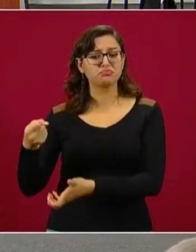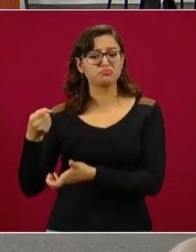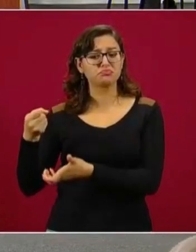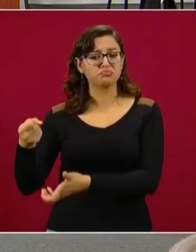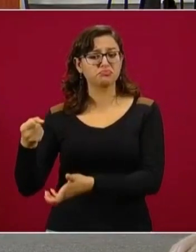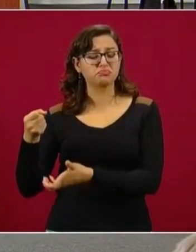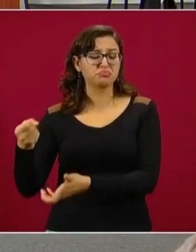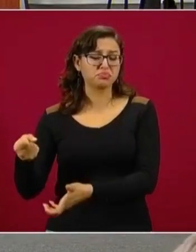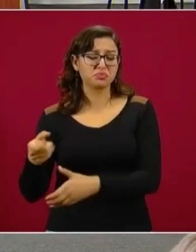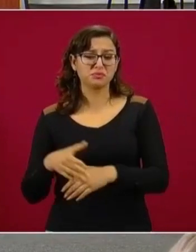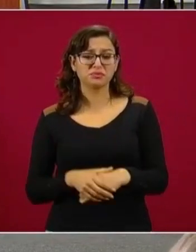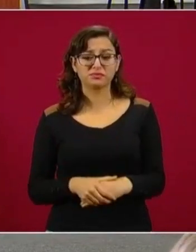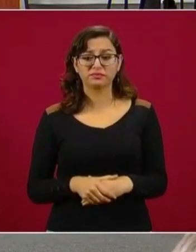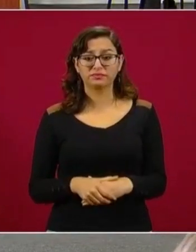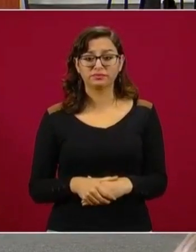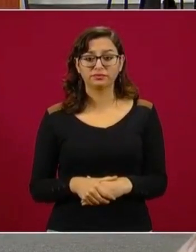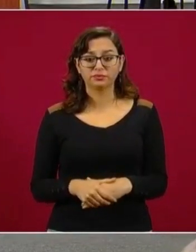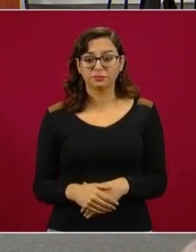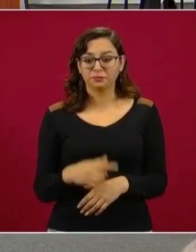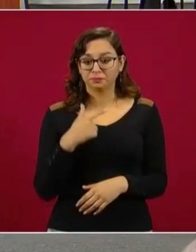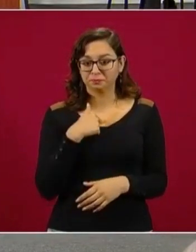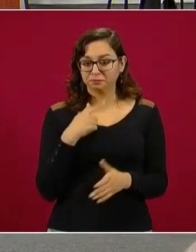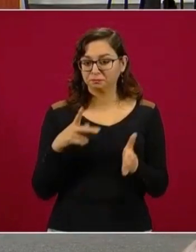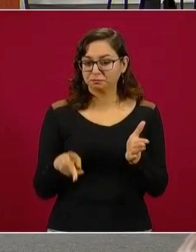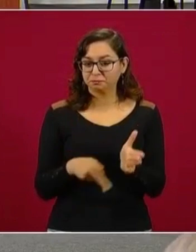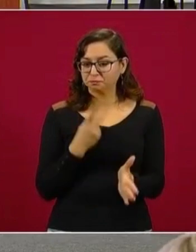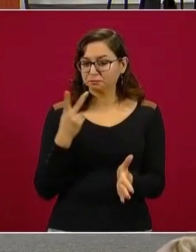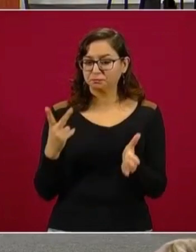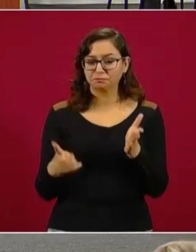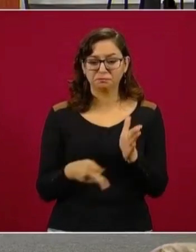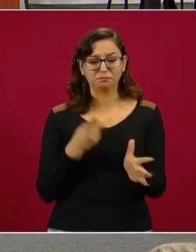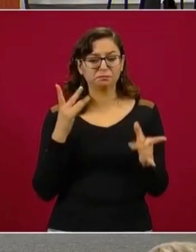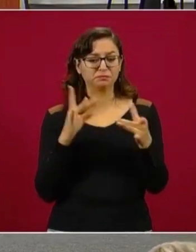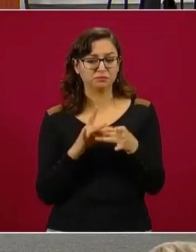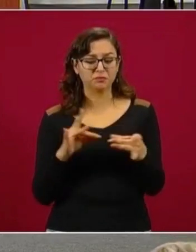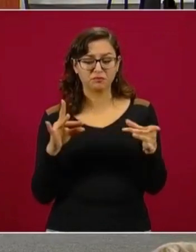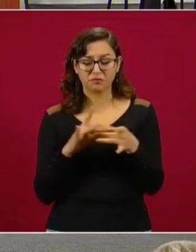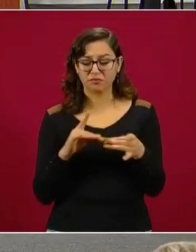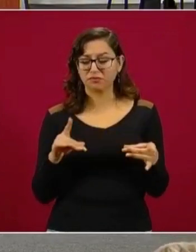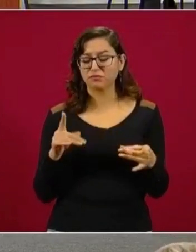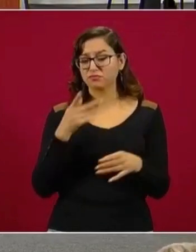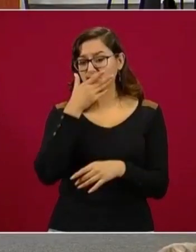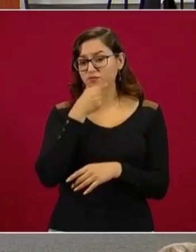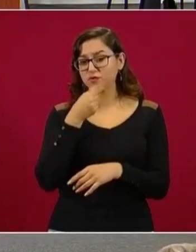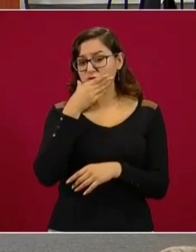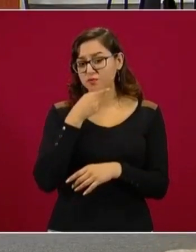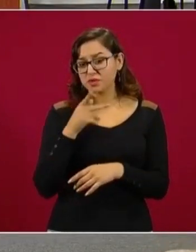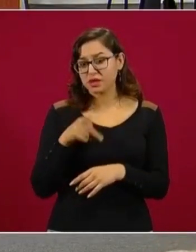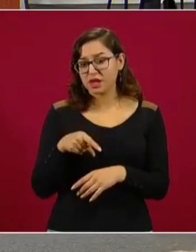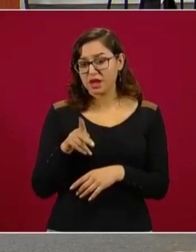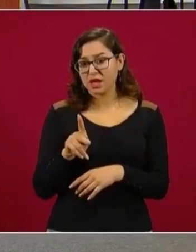a Letras Libres de Krause